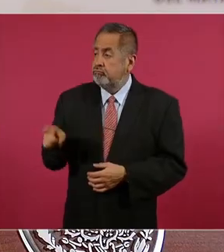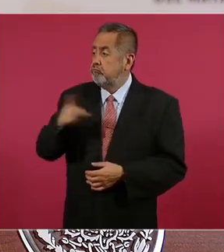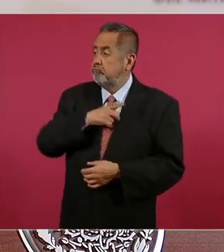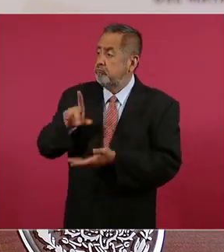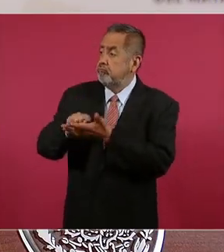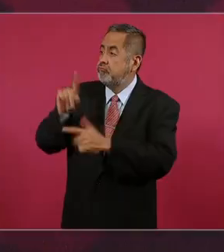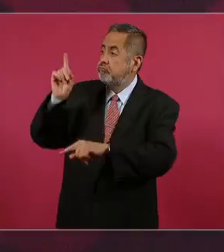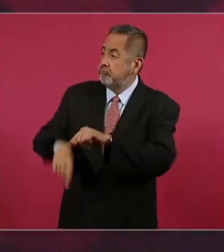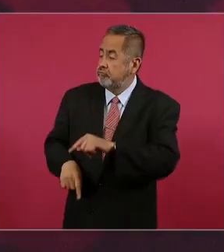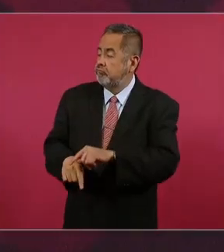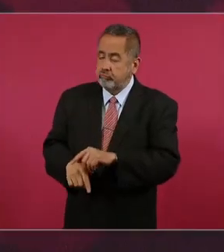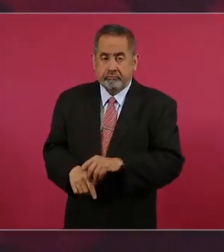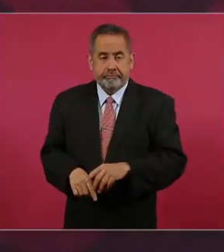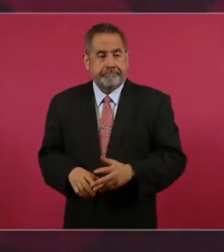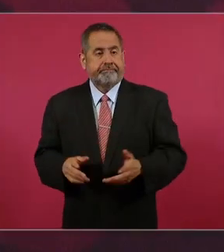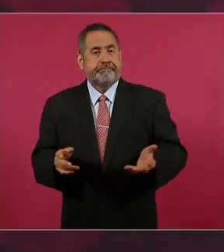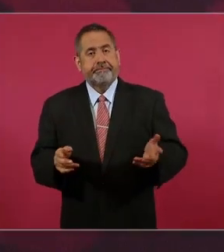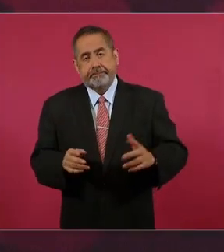incluso